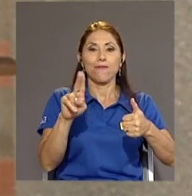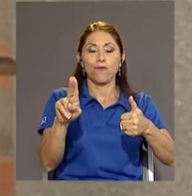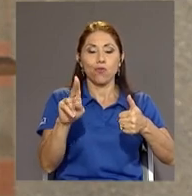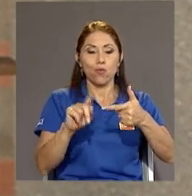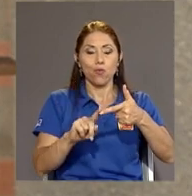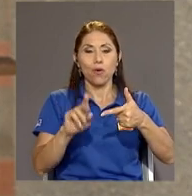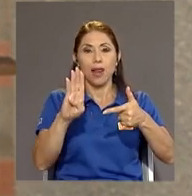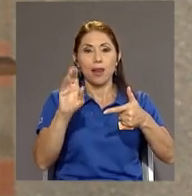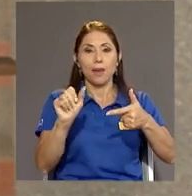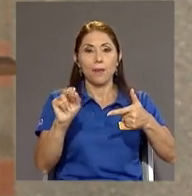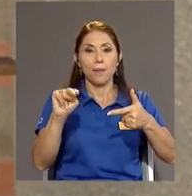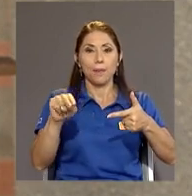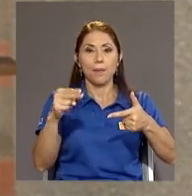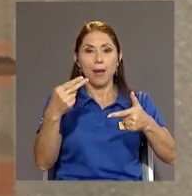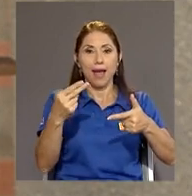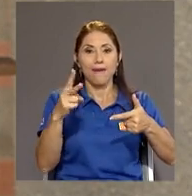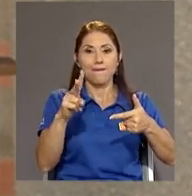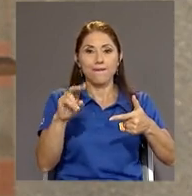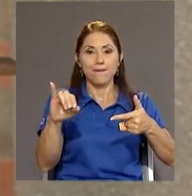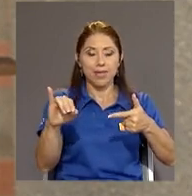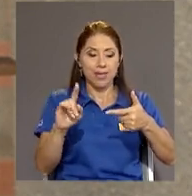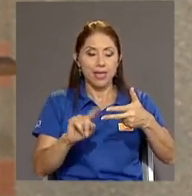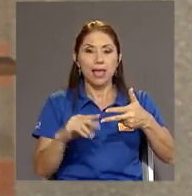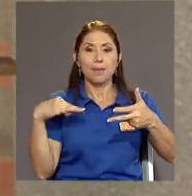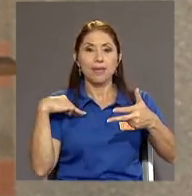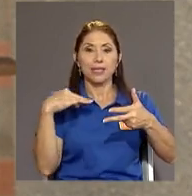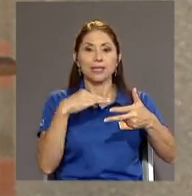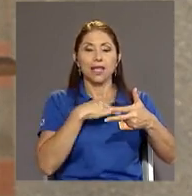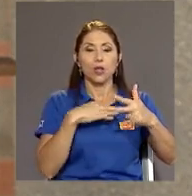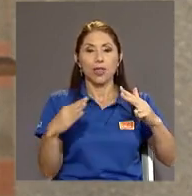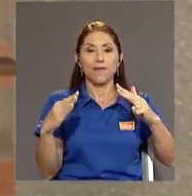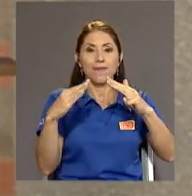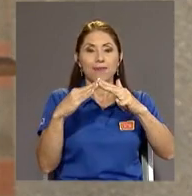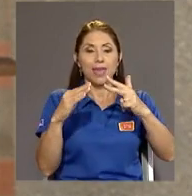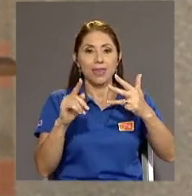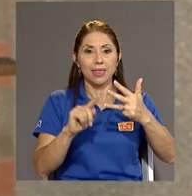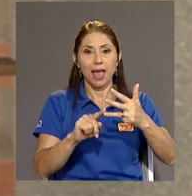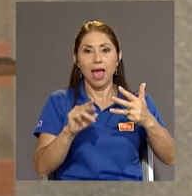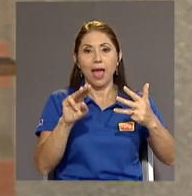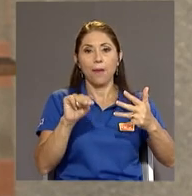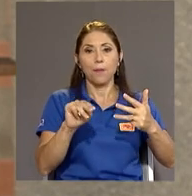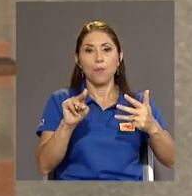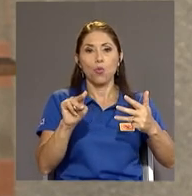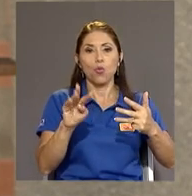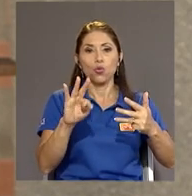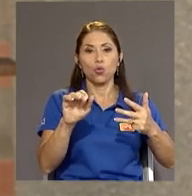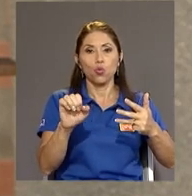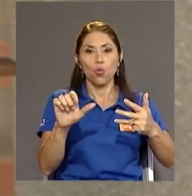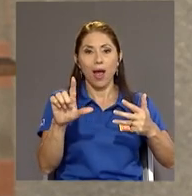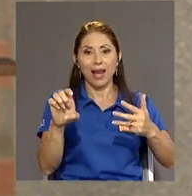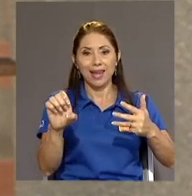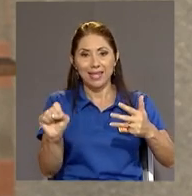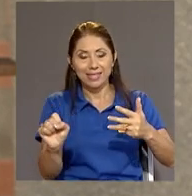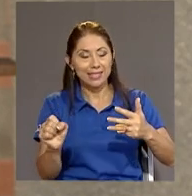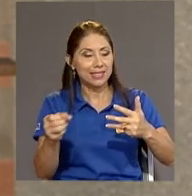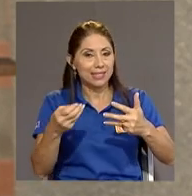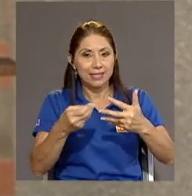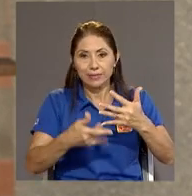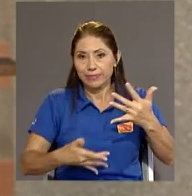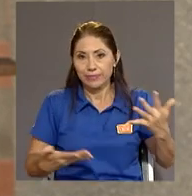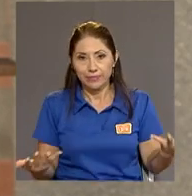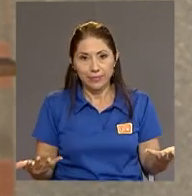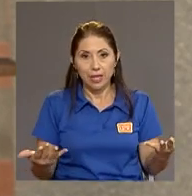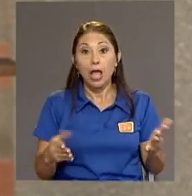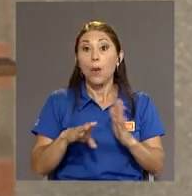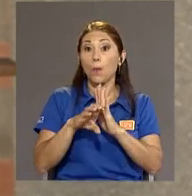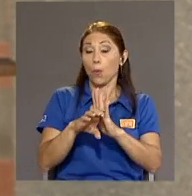el Ministerio de Vivienda y están las mutuales, y mi percepción, y por cierto, de